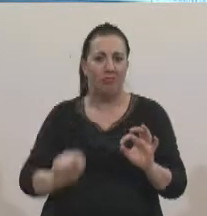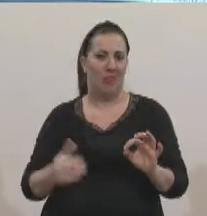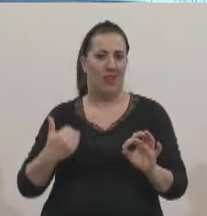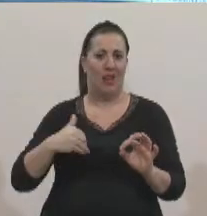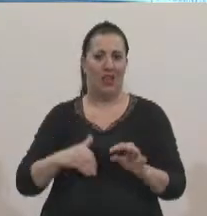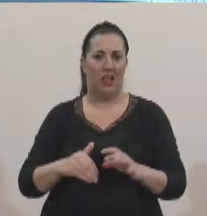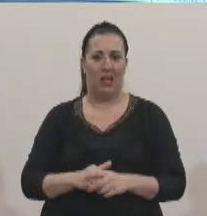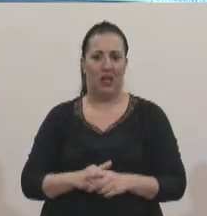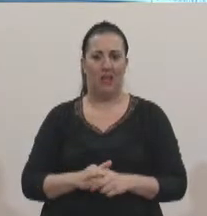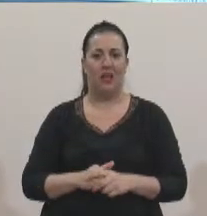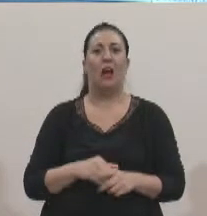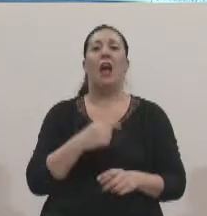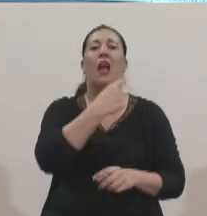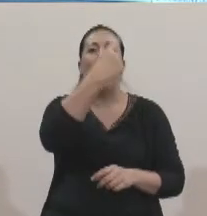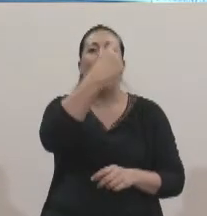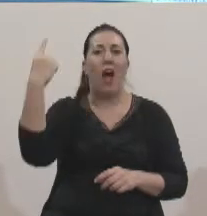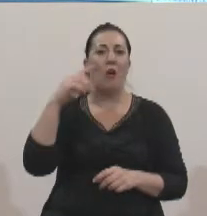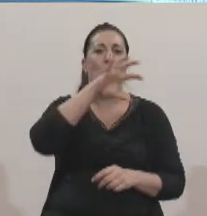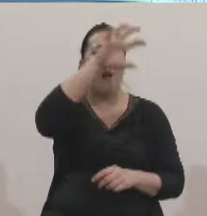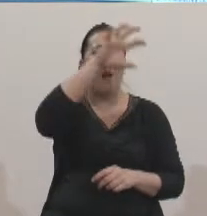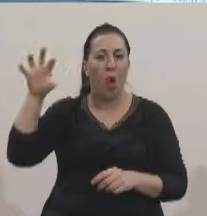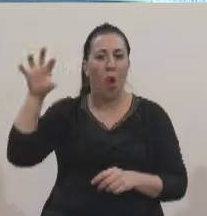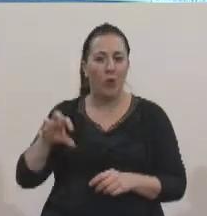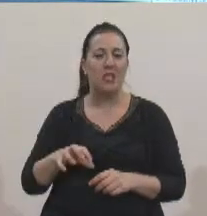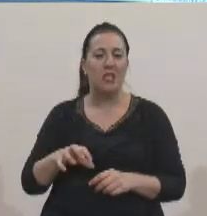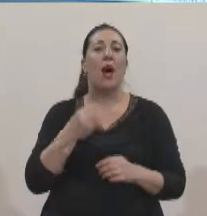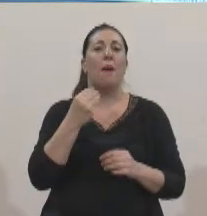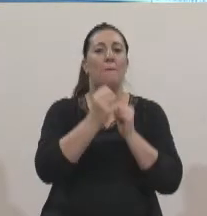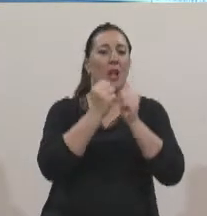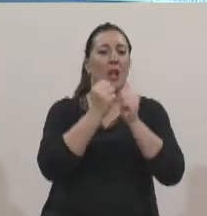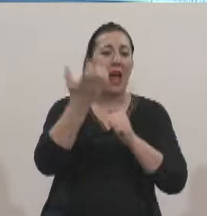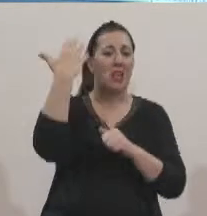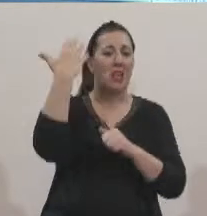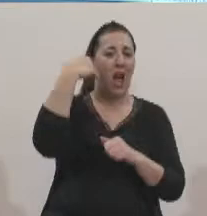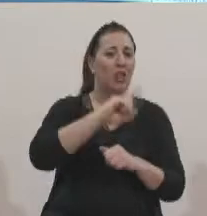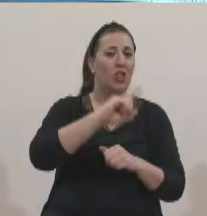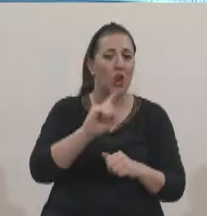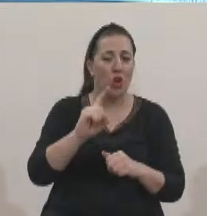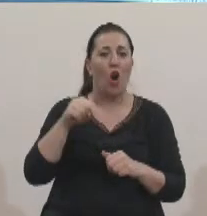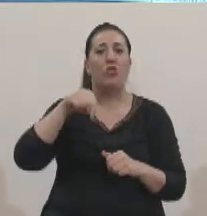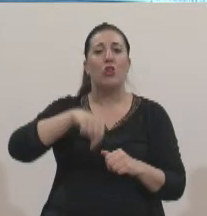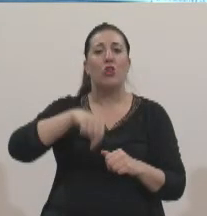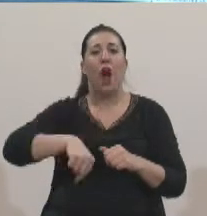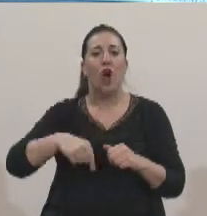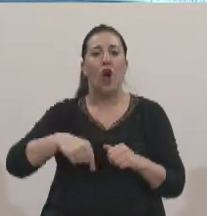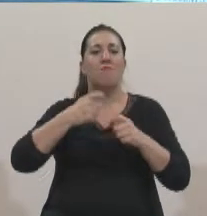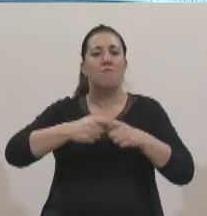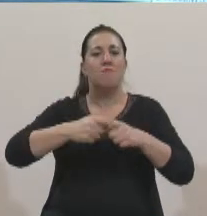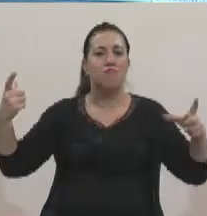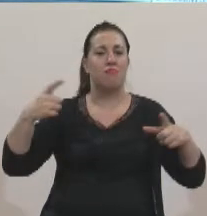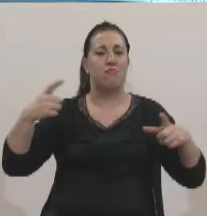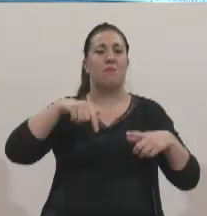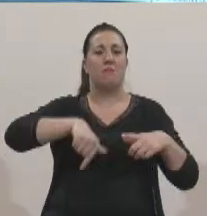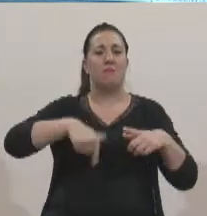en cada una de las provincias. Cosa que las empresas grandes no, porque están en ciudades más pobladas y zonas específicas.